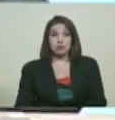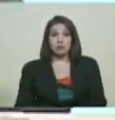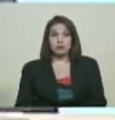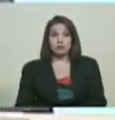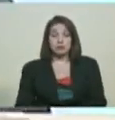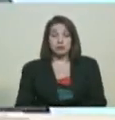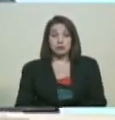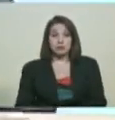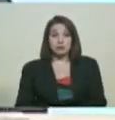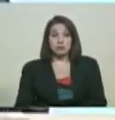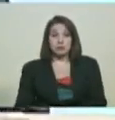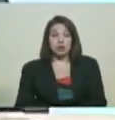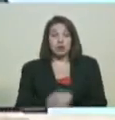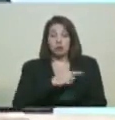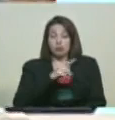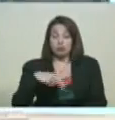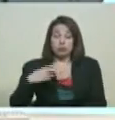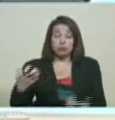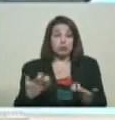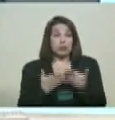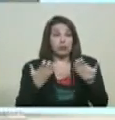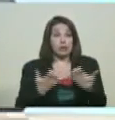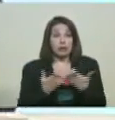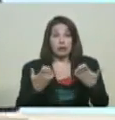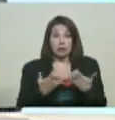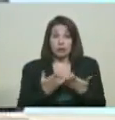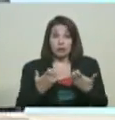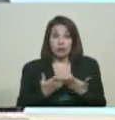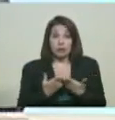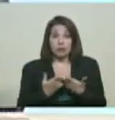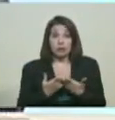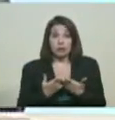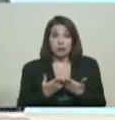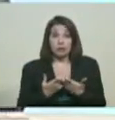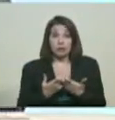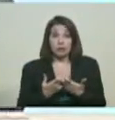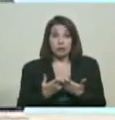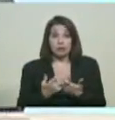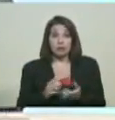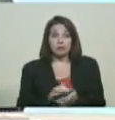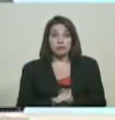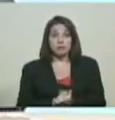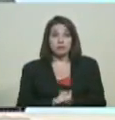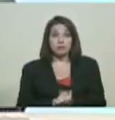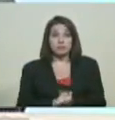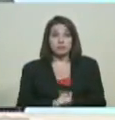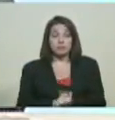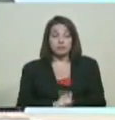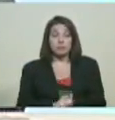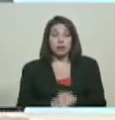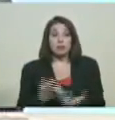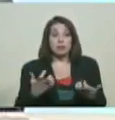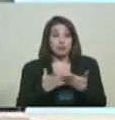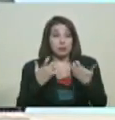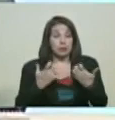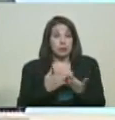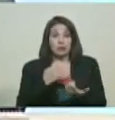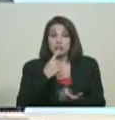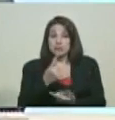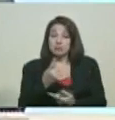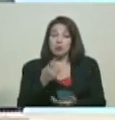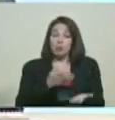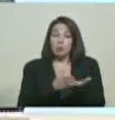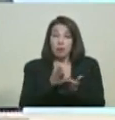soy un guerrero somos unos guerreros y las guerreras y como guerreros decimos vamos a la paz